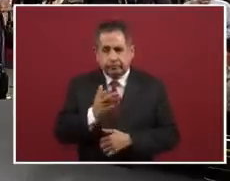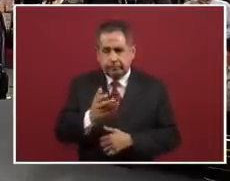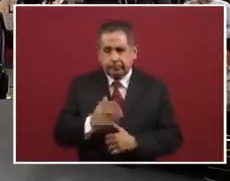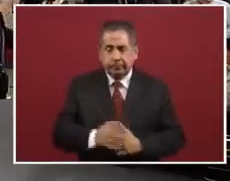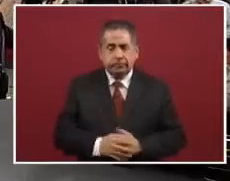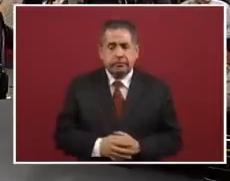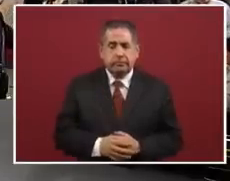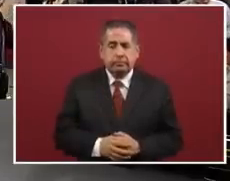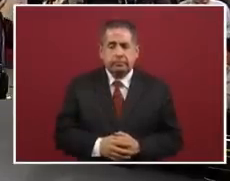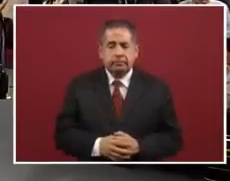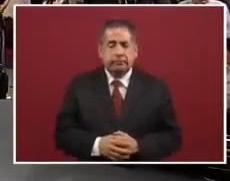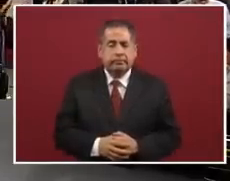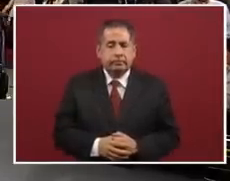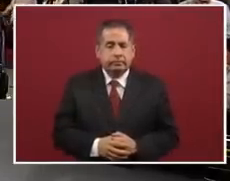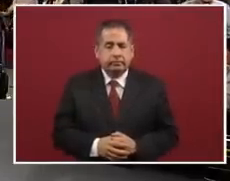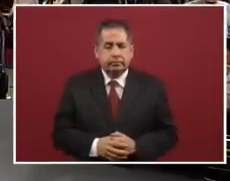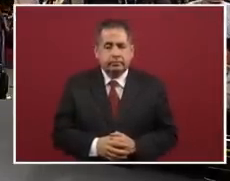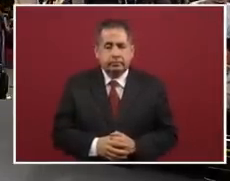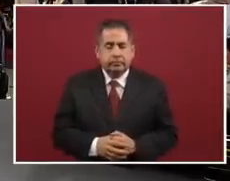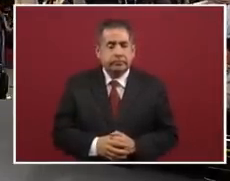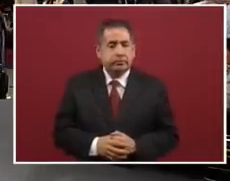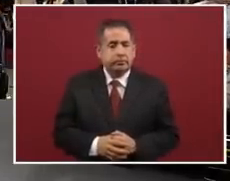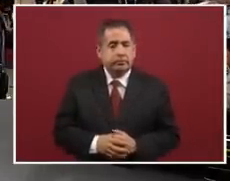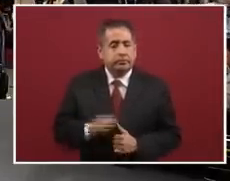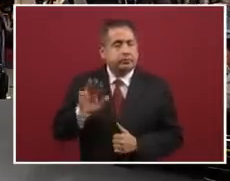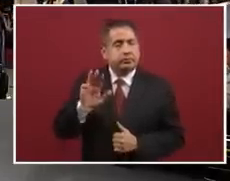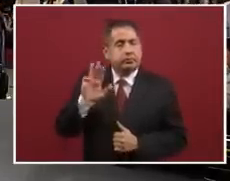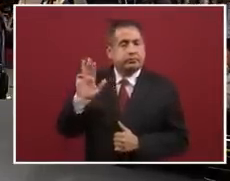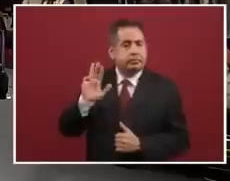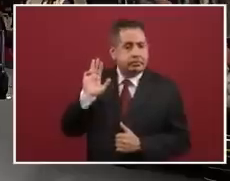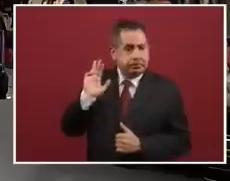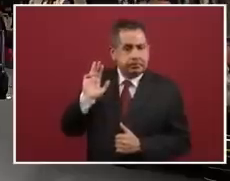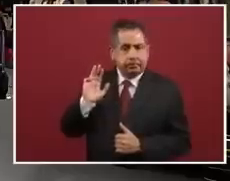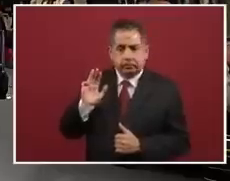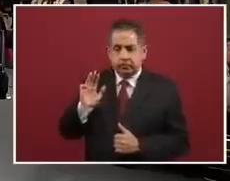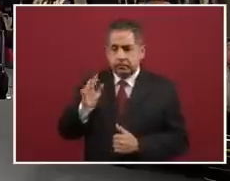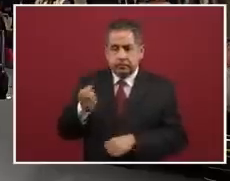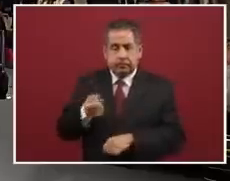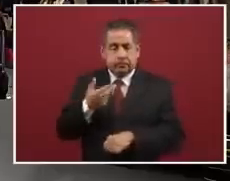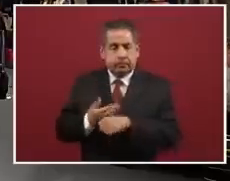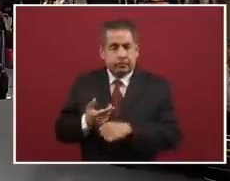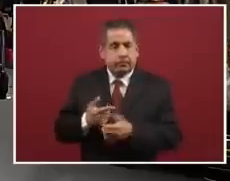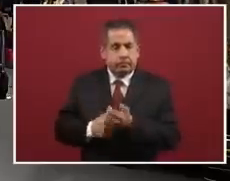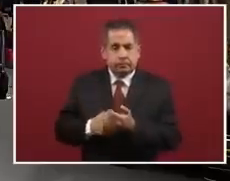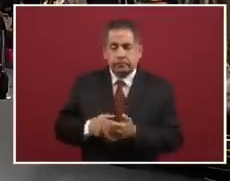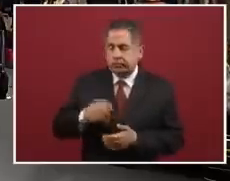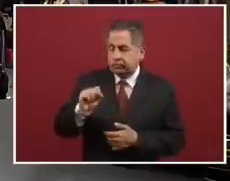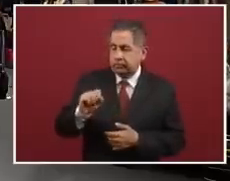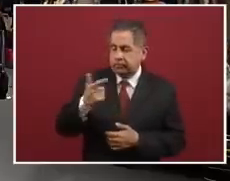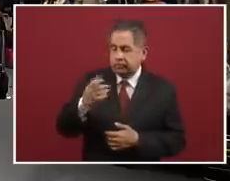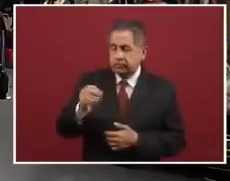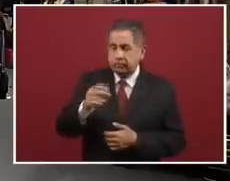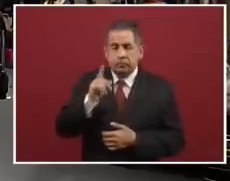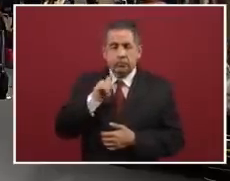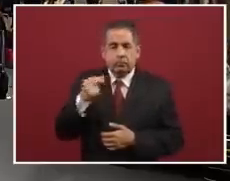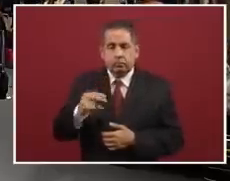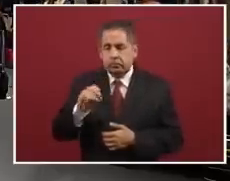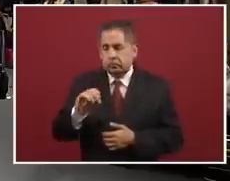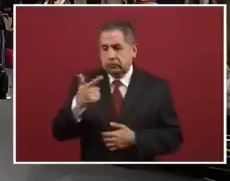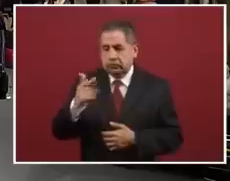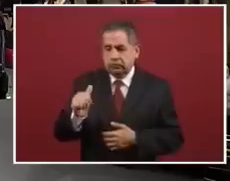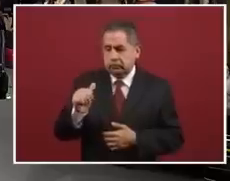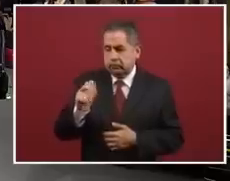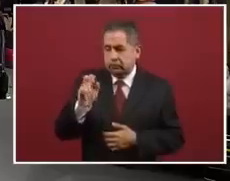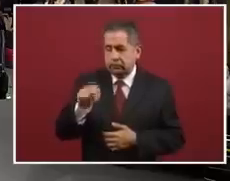Jazeera. El miércoles la secretaria de Gobernación, Olga Sánchez, dijo que no sabía dónde